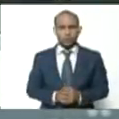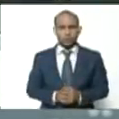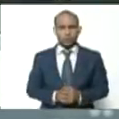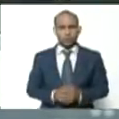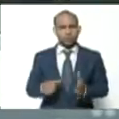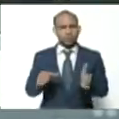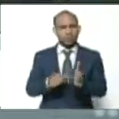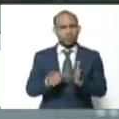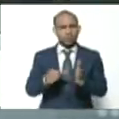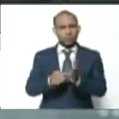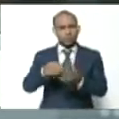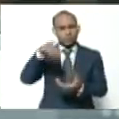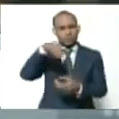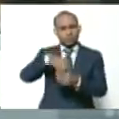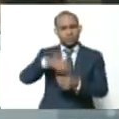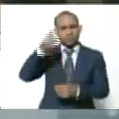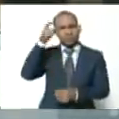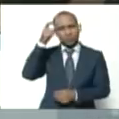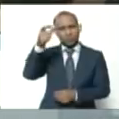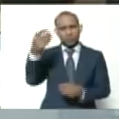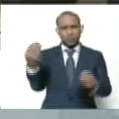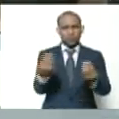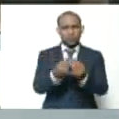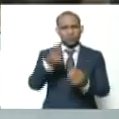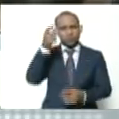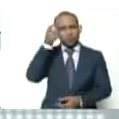desde el pueblo y con el pueblo.